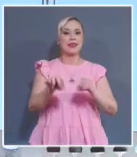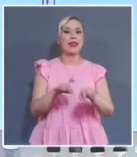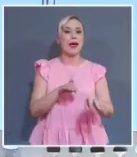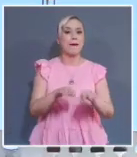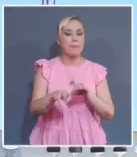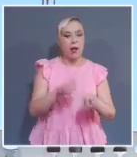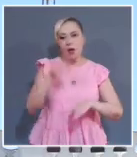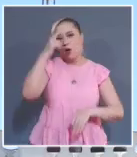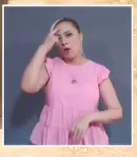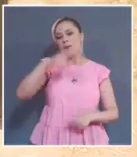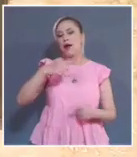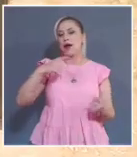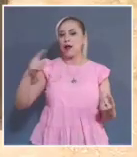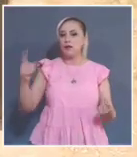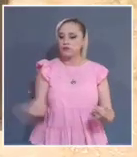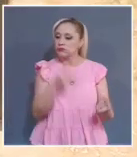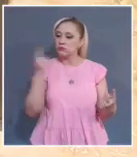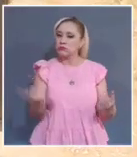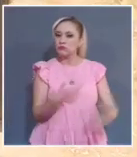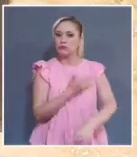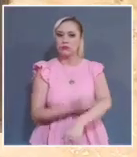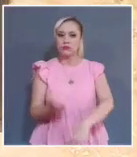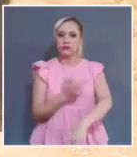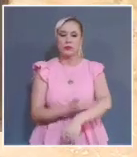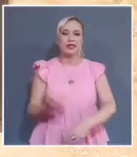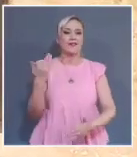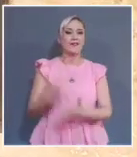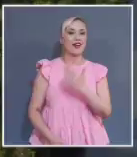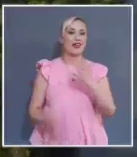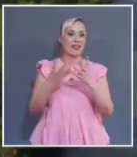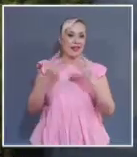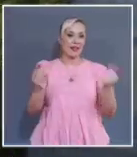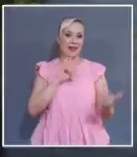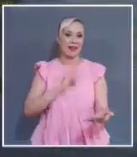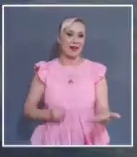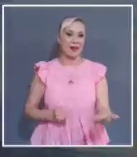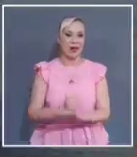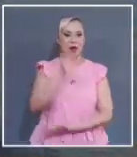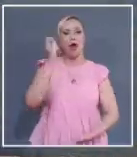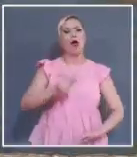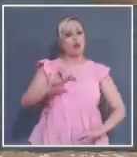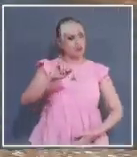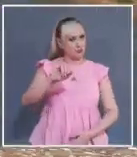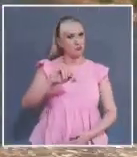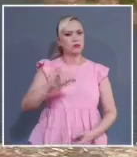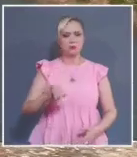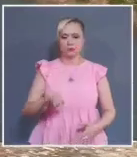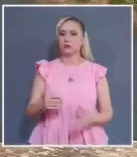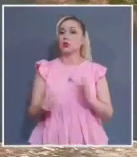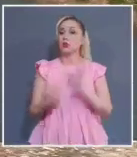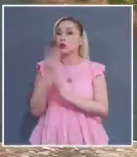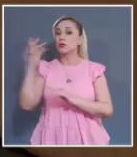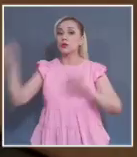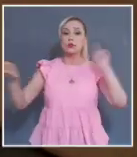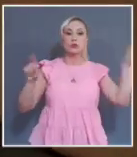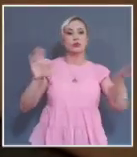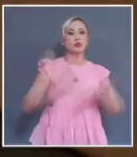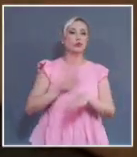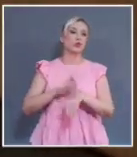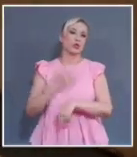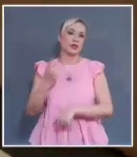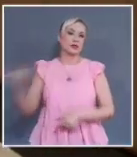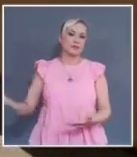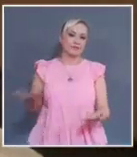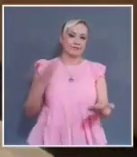en trámite o pendientes de resolución que determine la Comisión de Creación de Nuevos Órganos a propuesta de la Secretaría Ejecutiva.